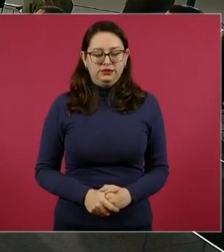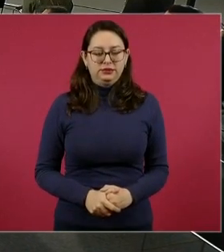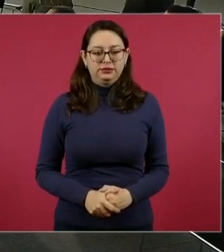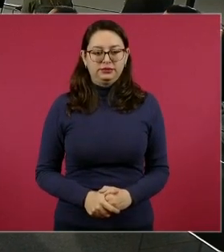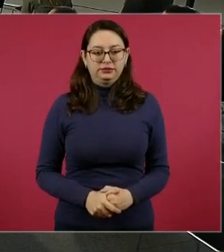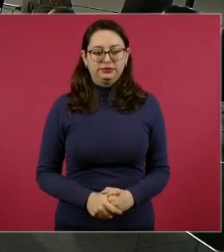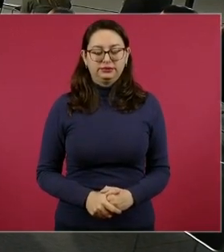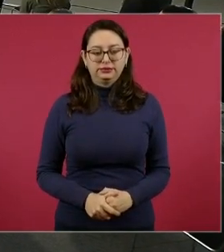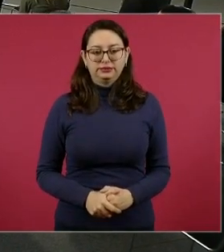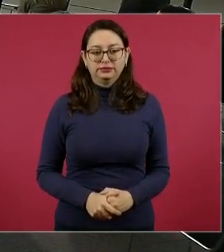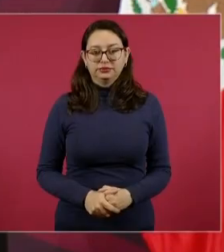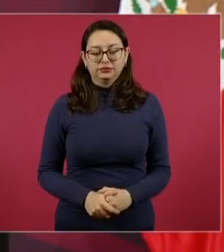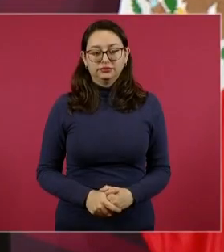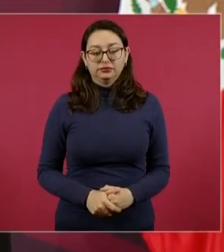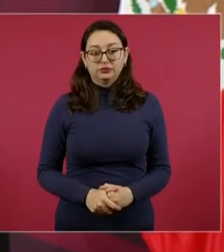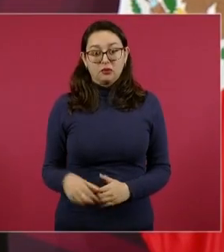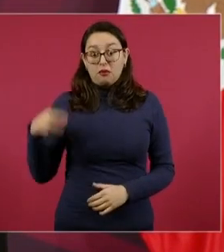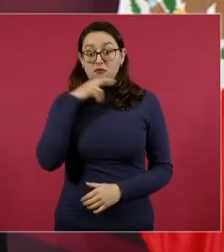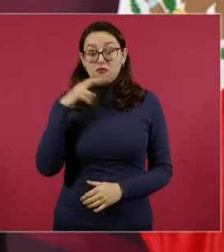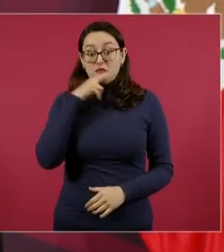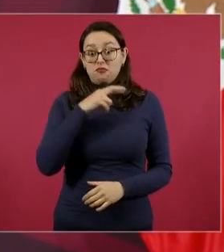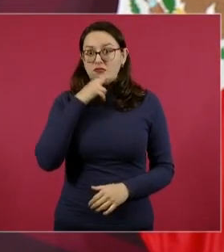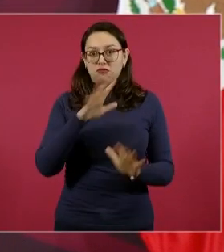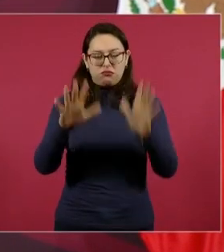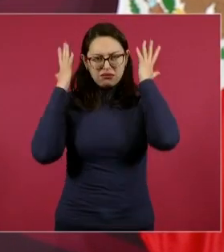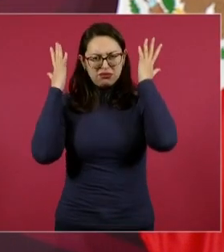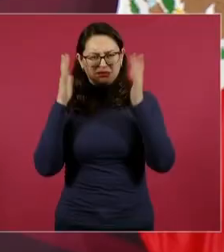no es asunto de prisa.